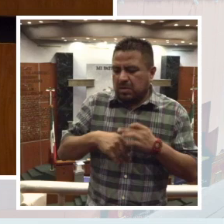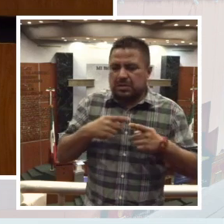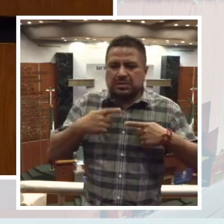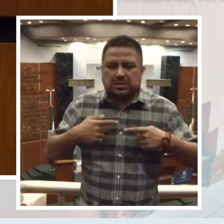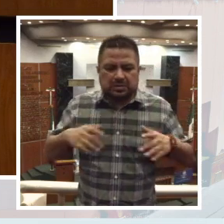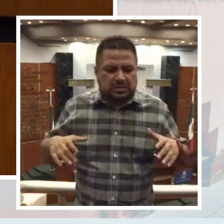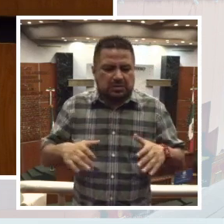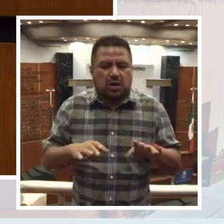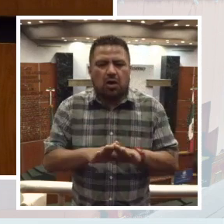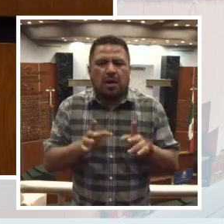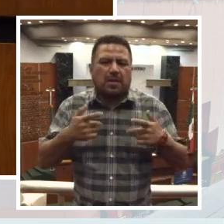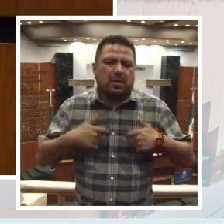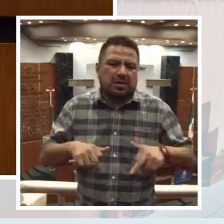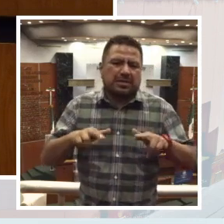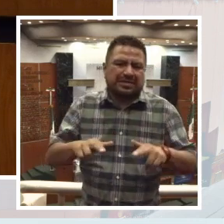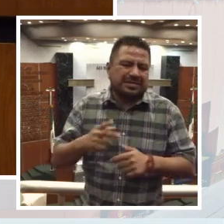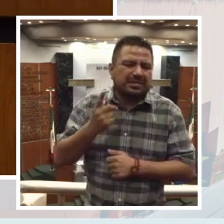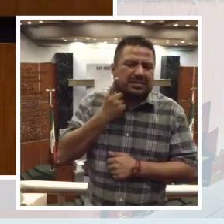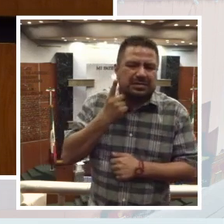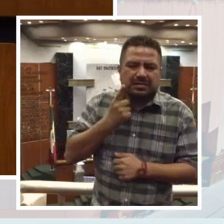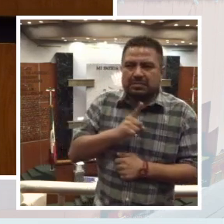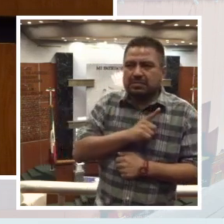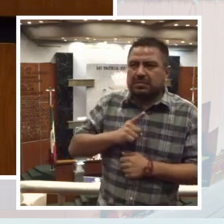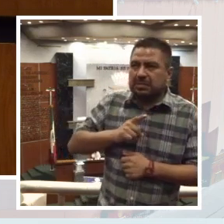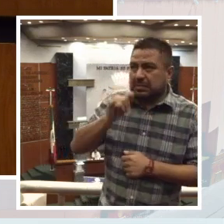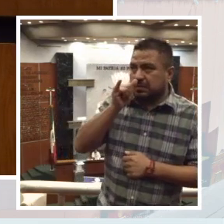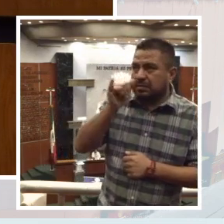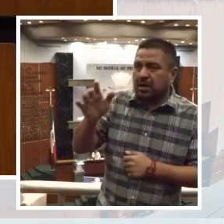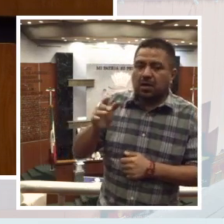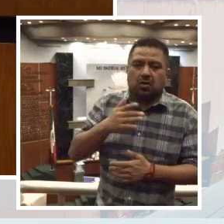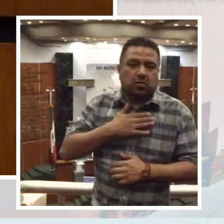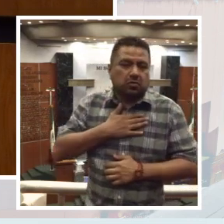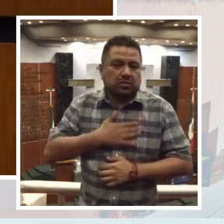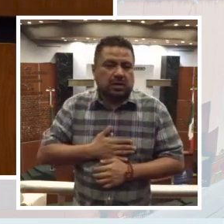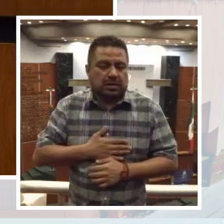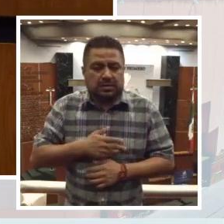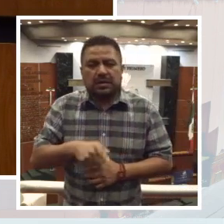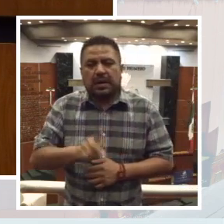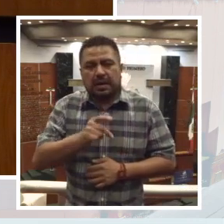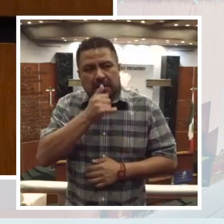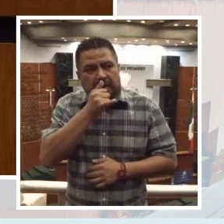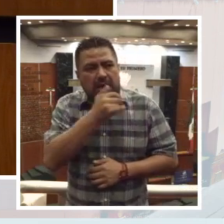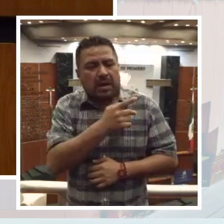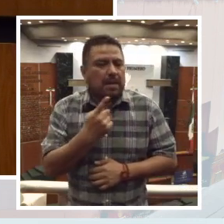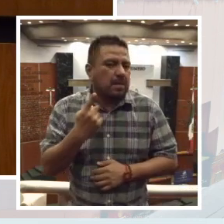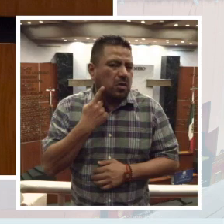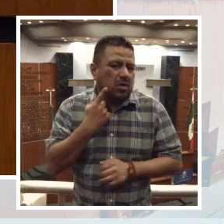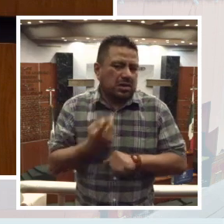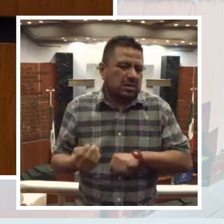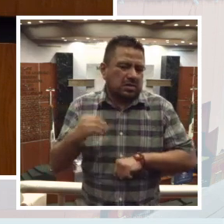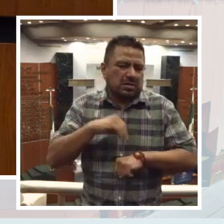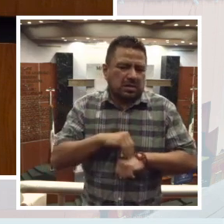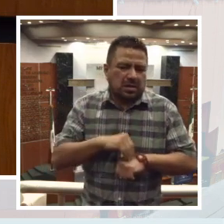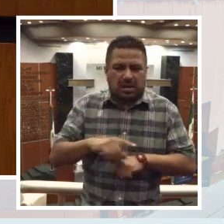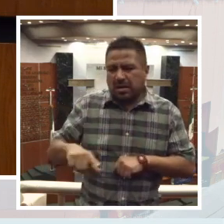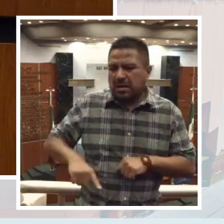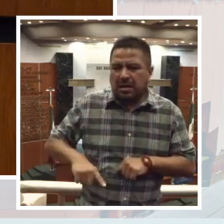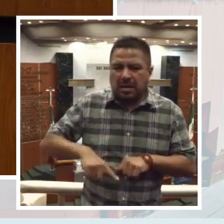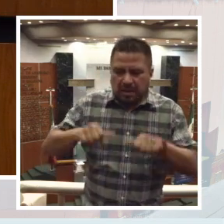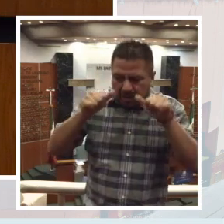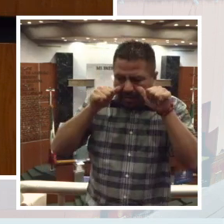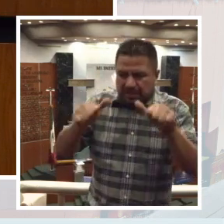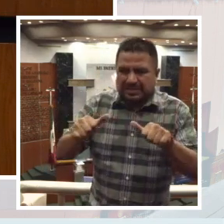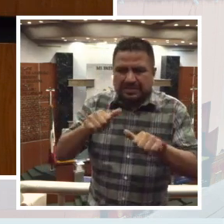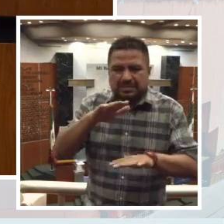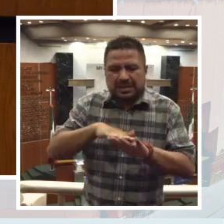como representantes populares exigimos justicia pero sobre todo exigimos políticas públicas que atiendan las causas